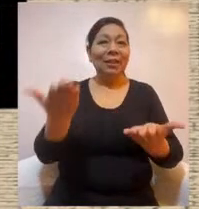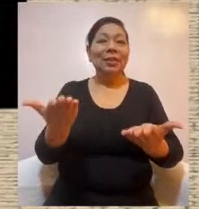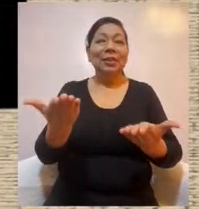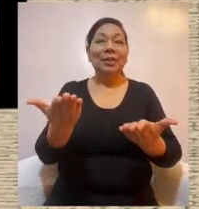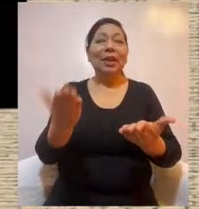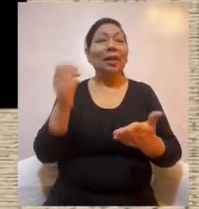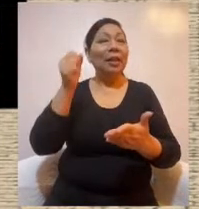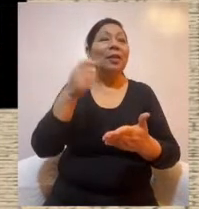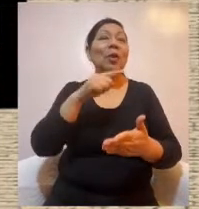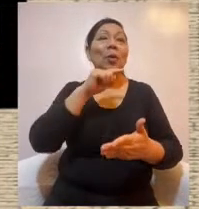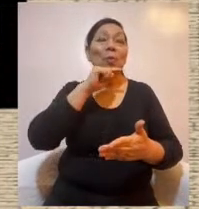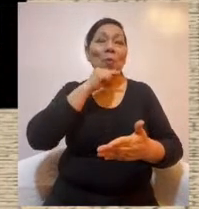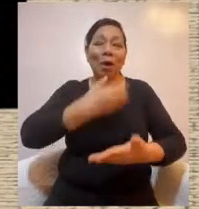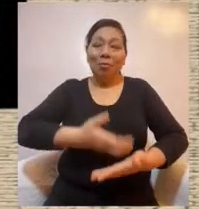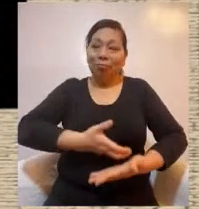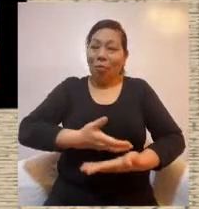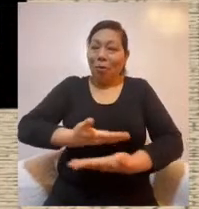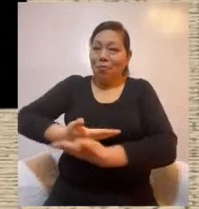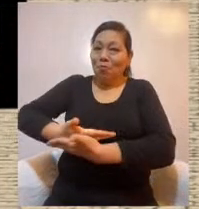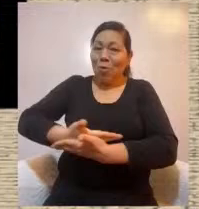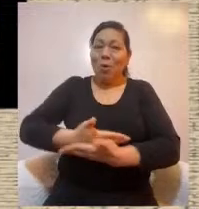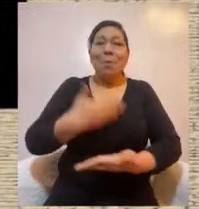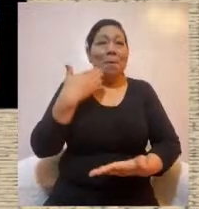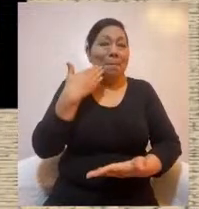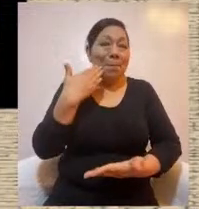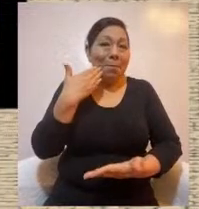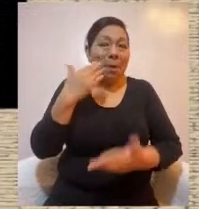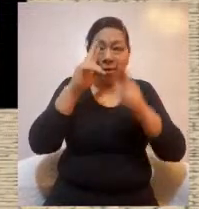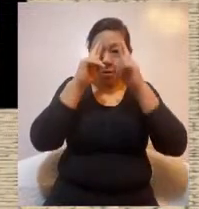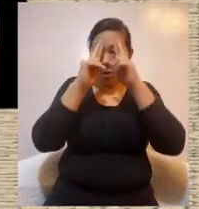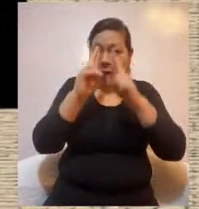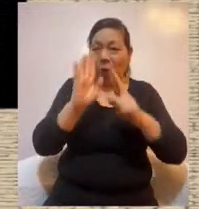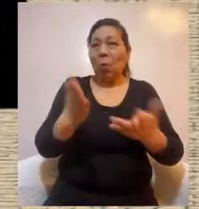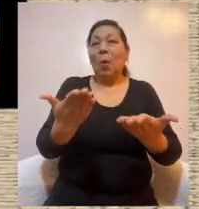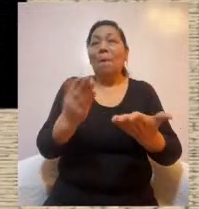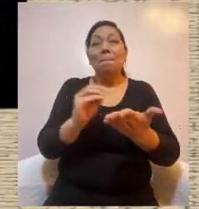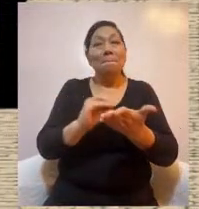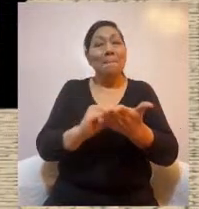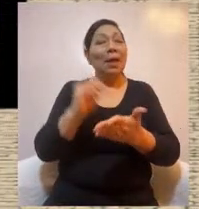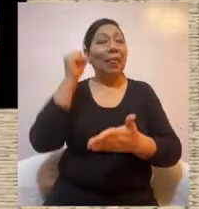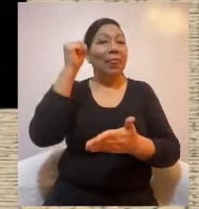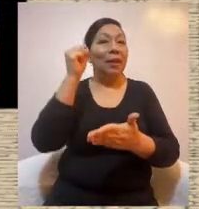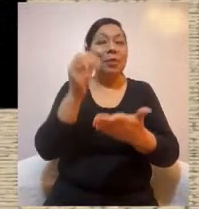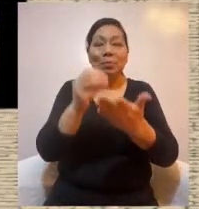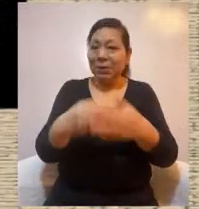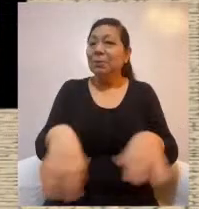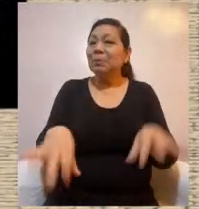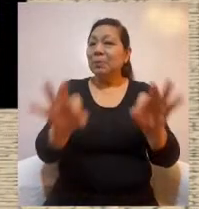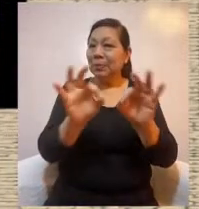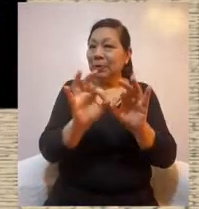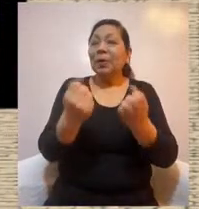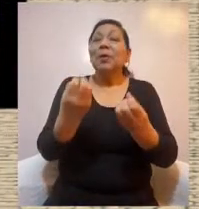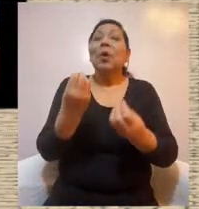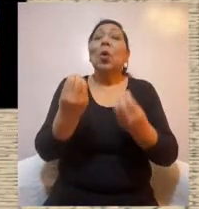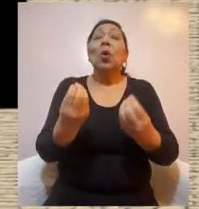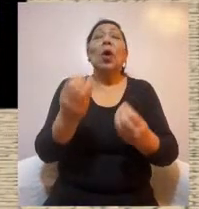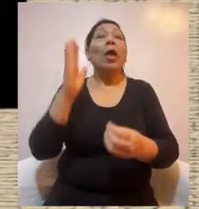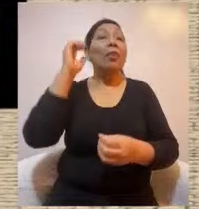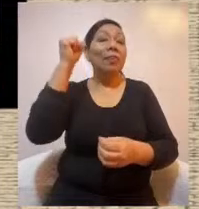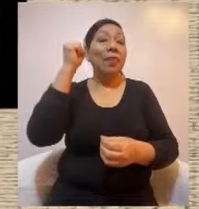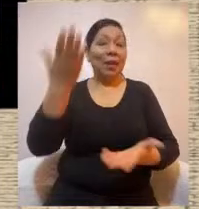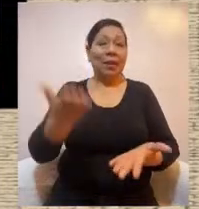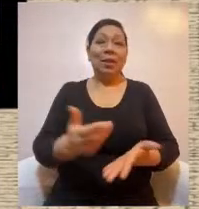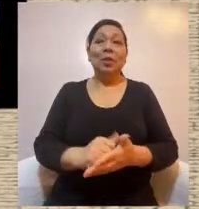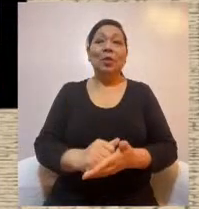derecho, es decir, el derecho a la lactancia materna, supondría vulnerar un haz de derechos fundamentales como